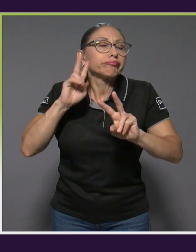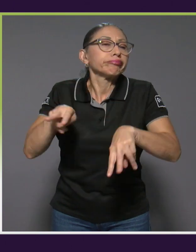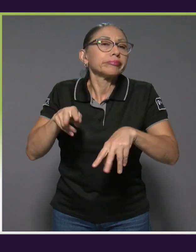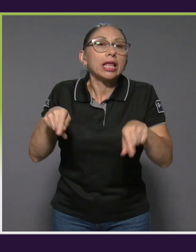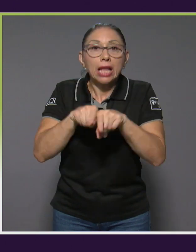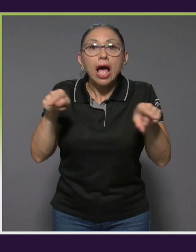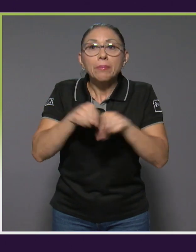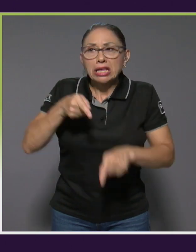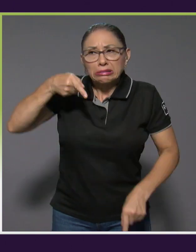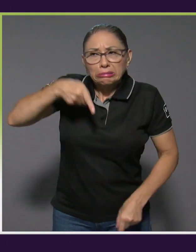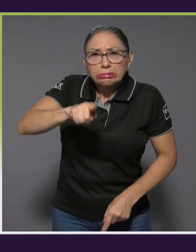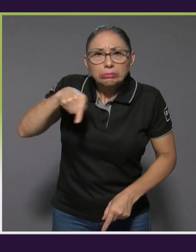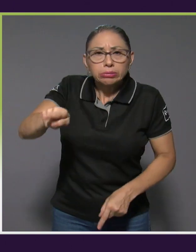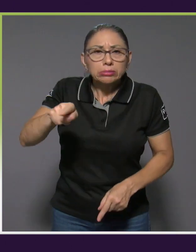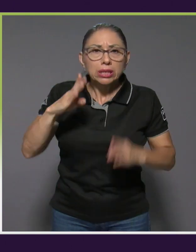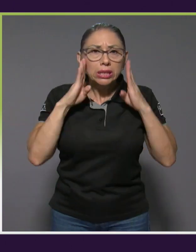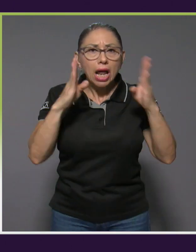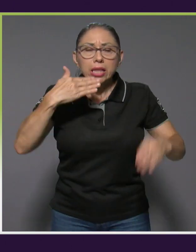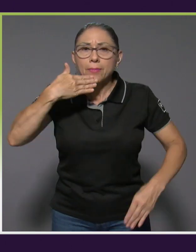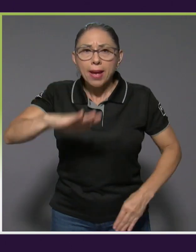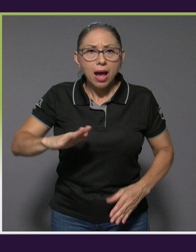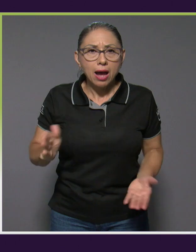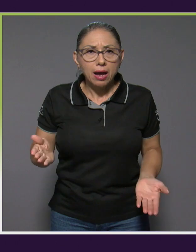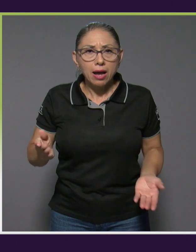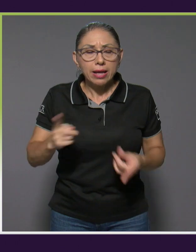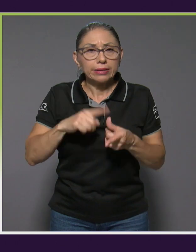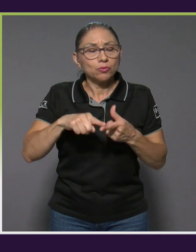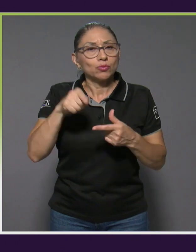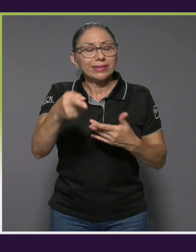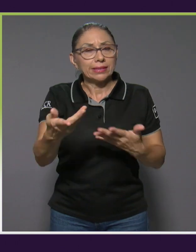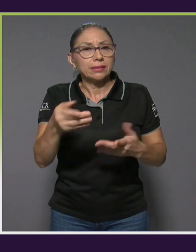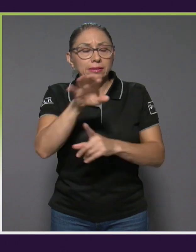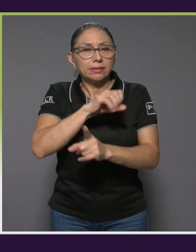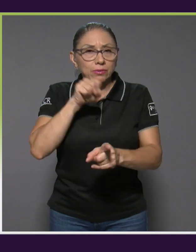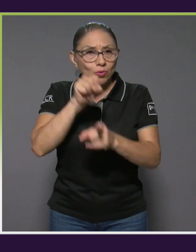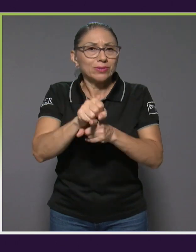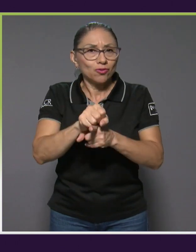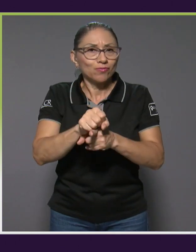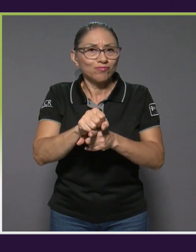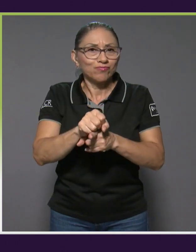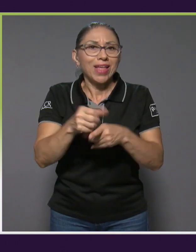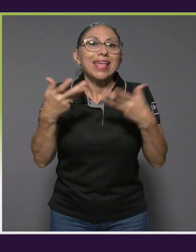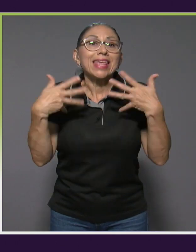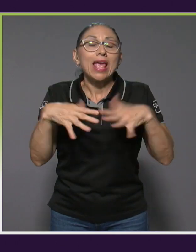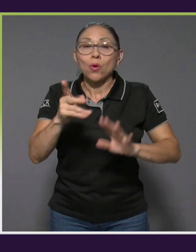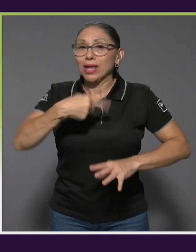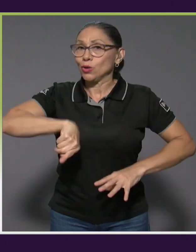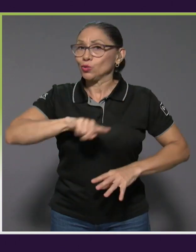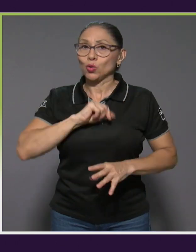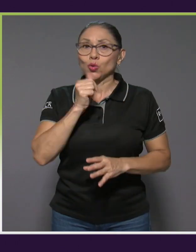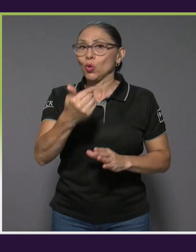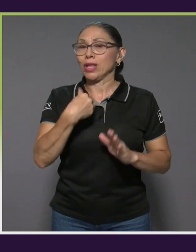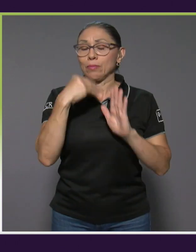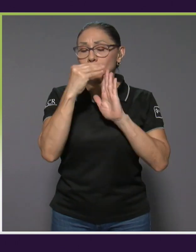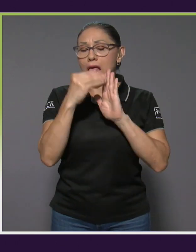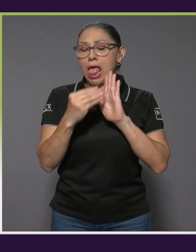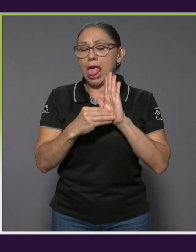se les maltrata, se les trata mal. Y entonces es una situación que, aunque no lo contemplamos dentro de los números de la